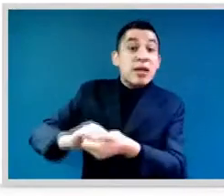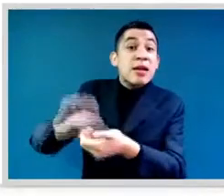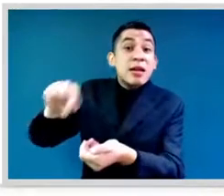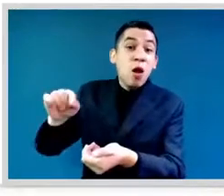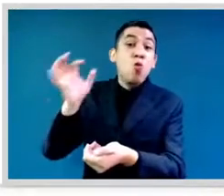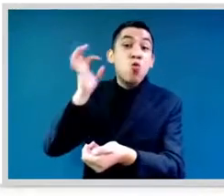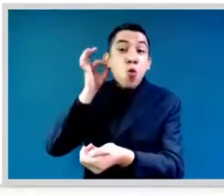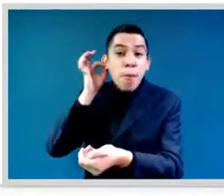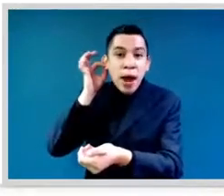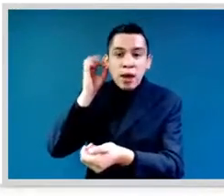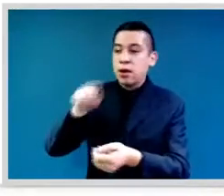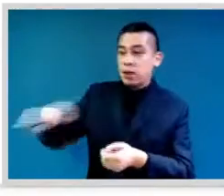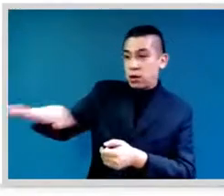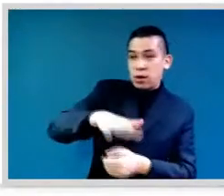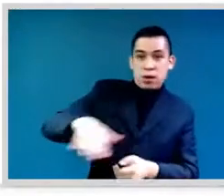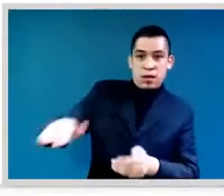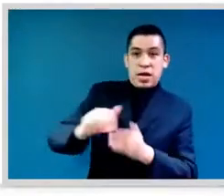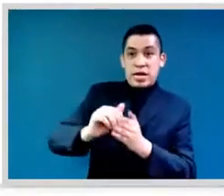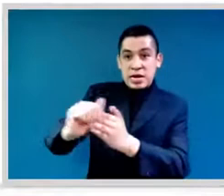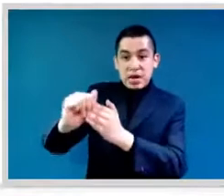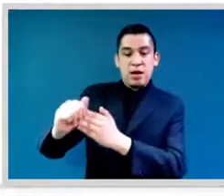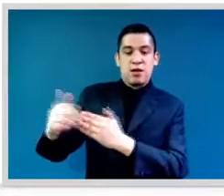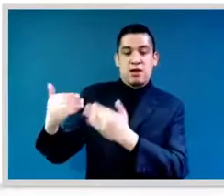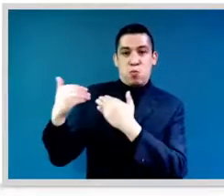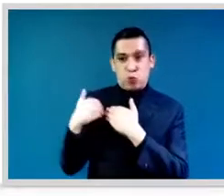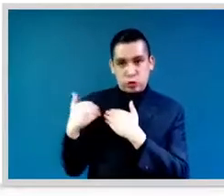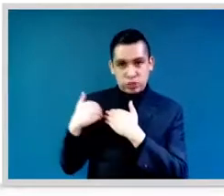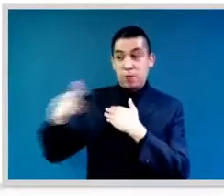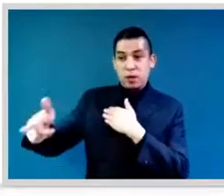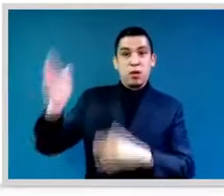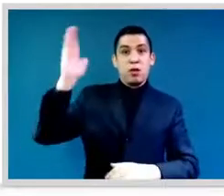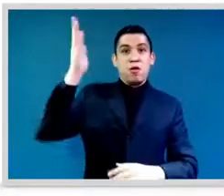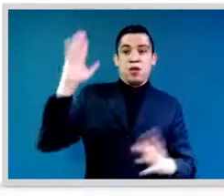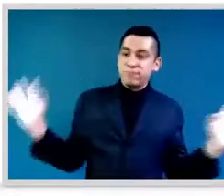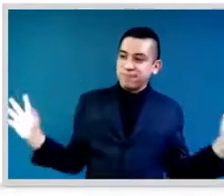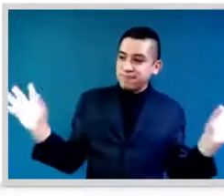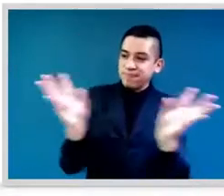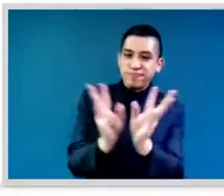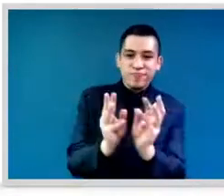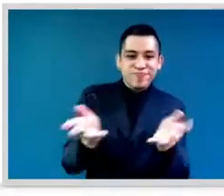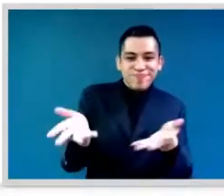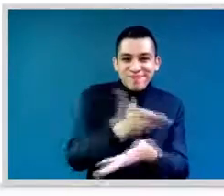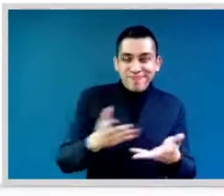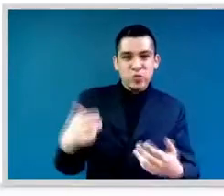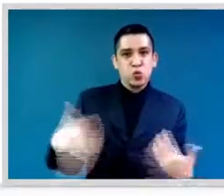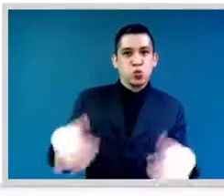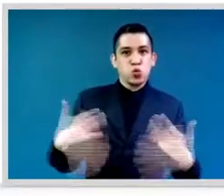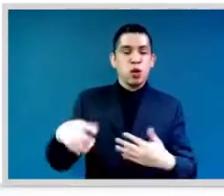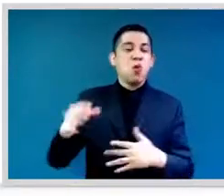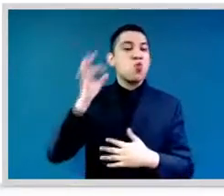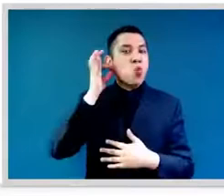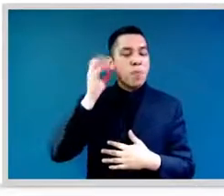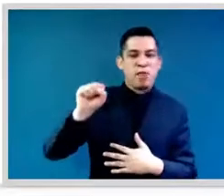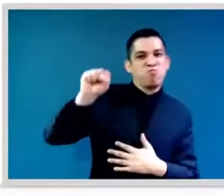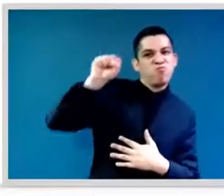evento, celebramos el poder del activismo y de la solidaridad feminista. Reconocemos